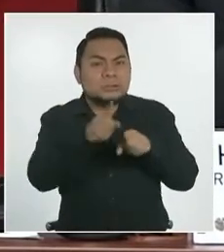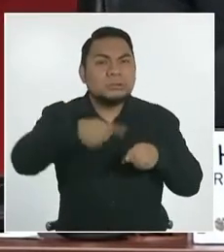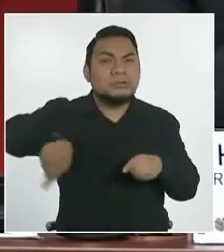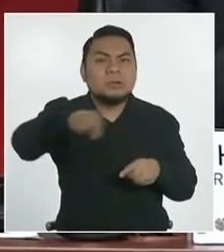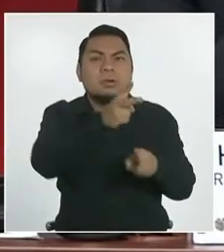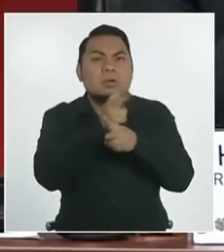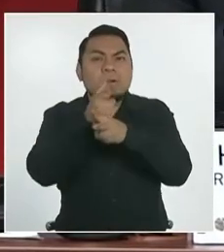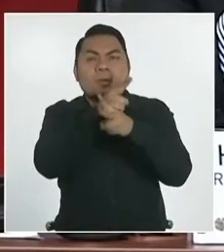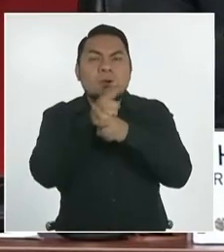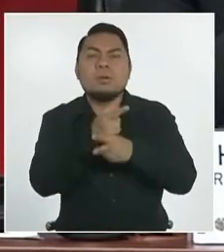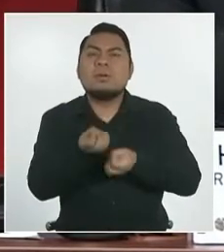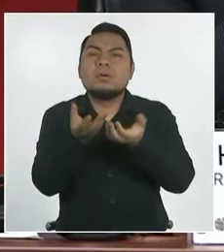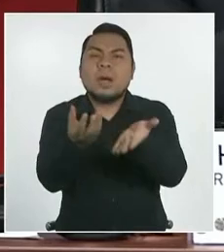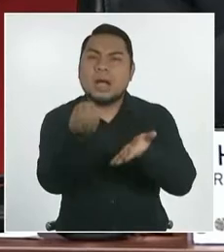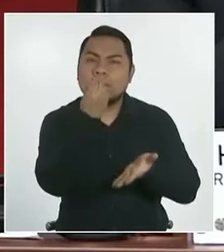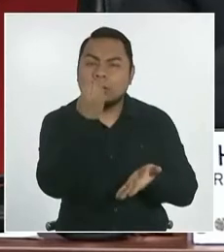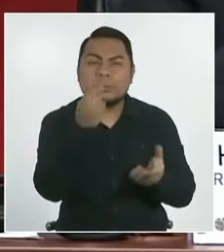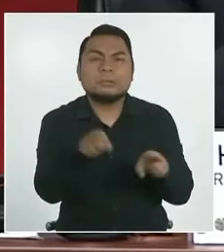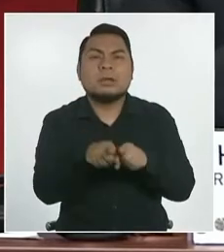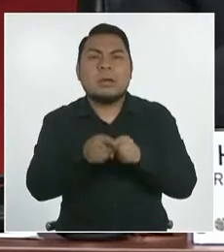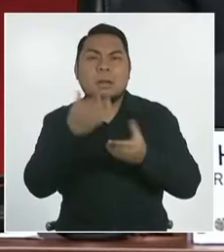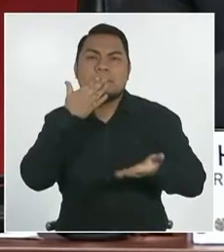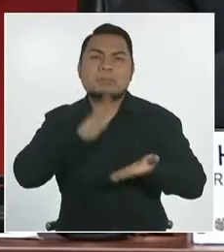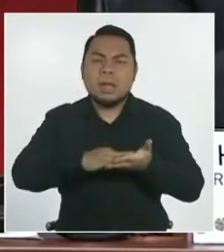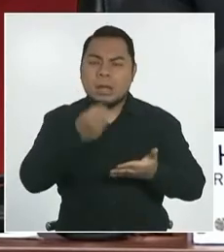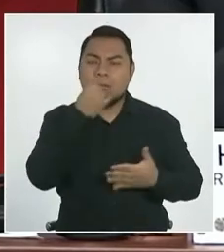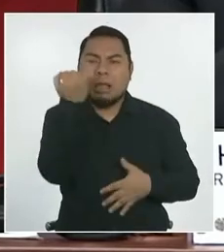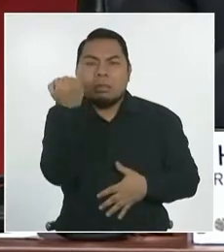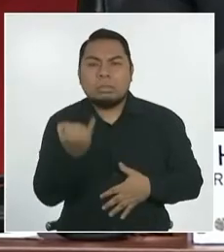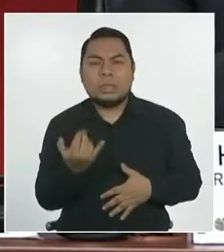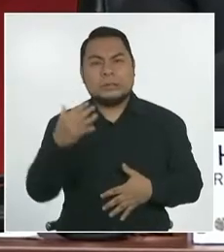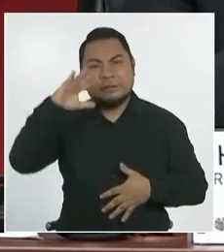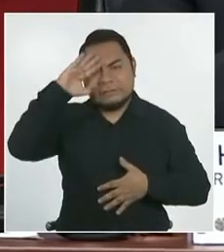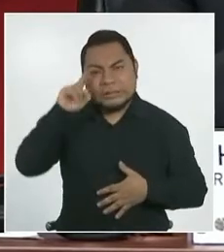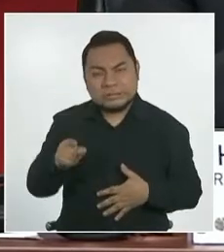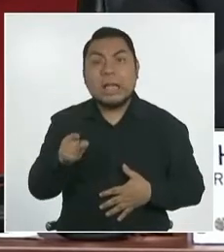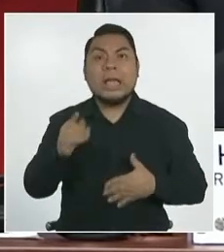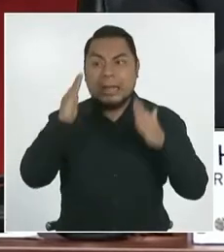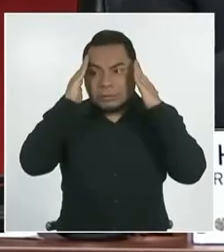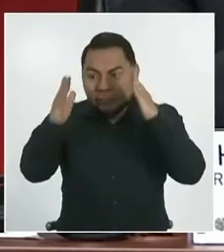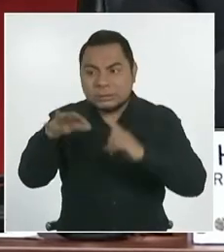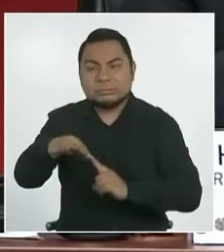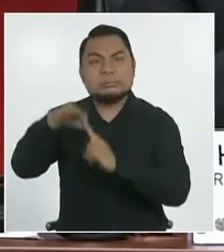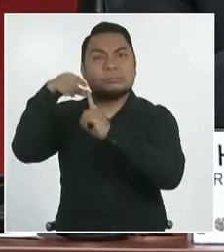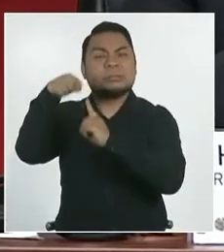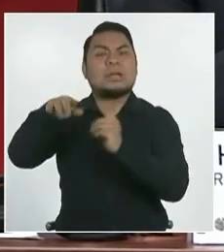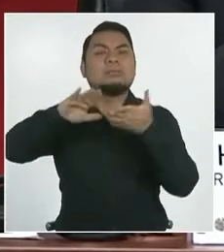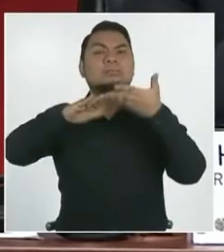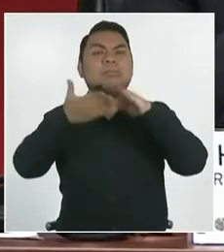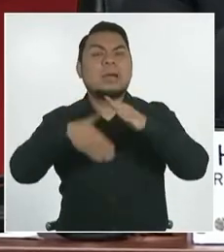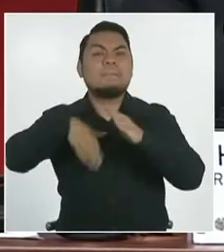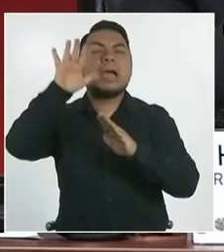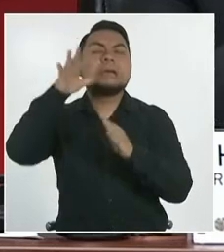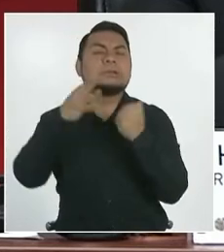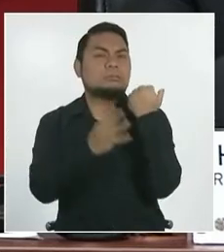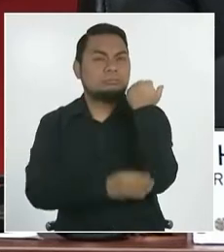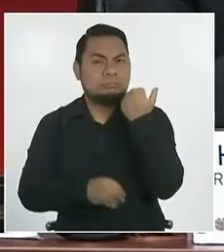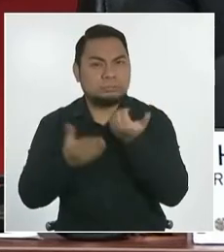inseguridad alimentaria y la malnutrición, con especial atención a las poblaciones más